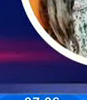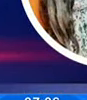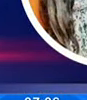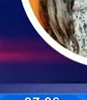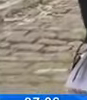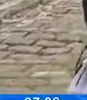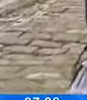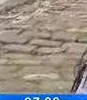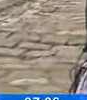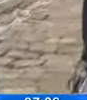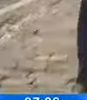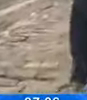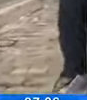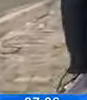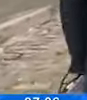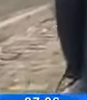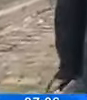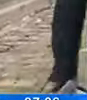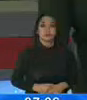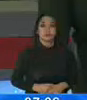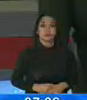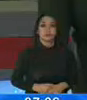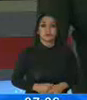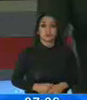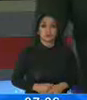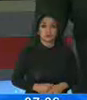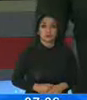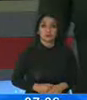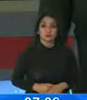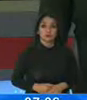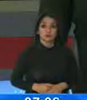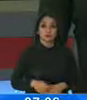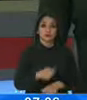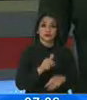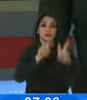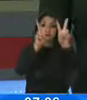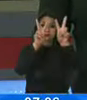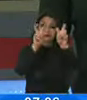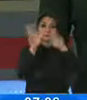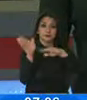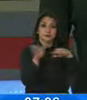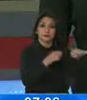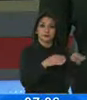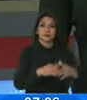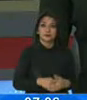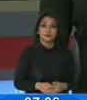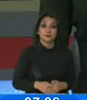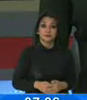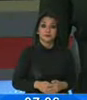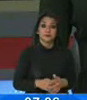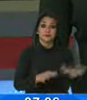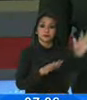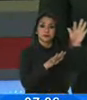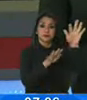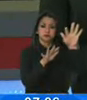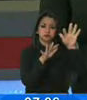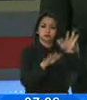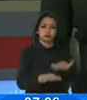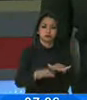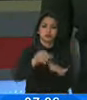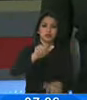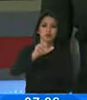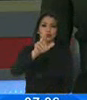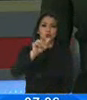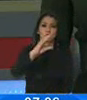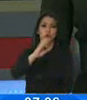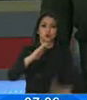098-24-13-100. Informó Héctor Romero. En otro tema les contamos que un colapso estructural se registró en el sector de Atucucho,